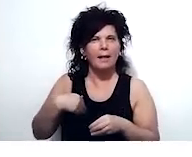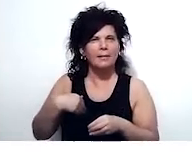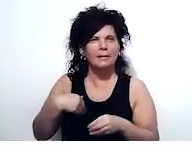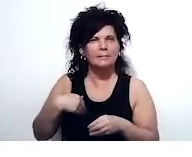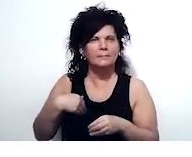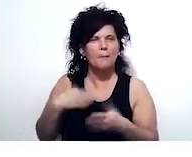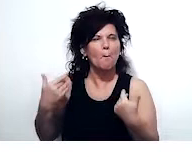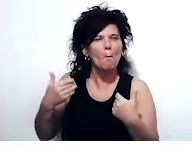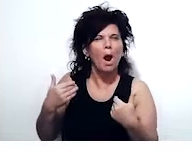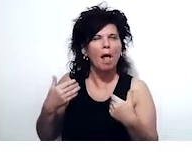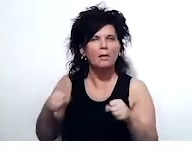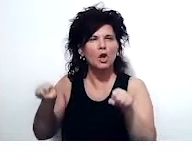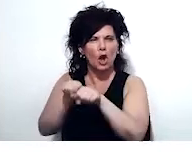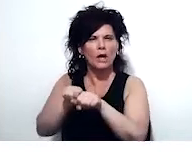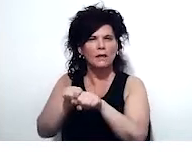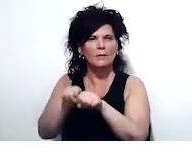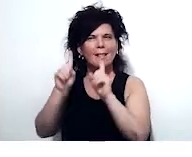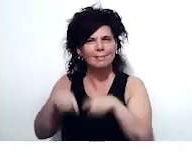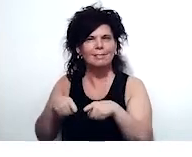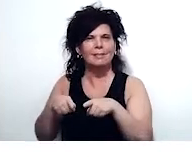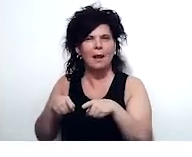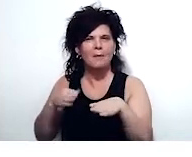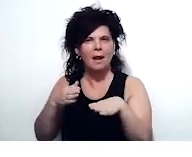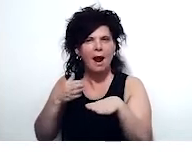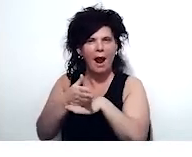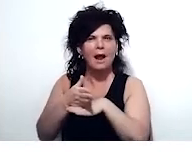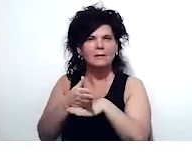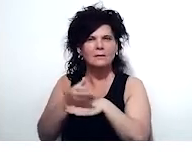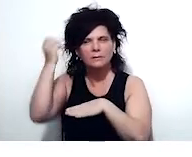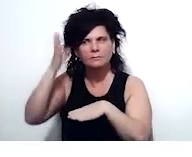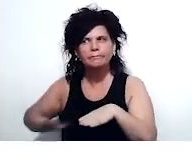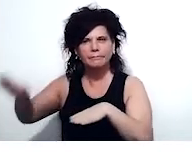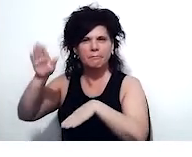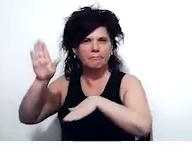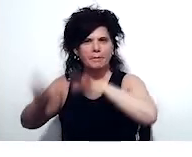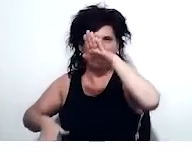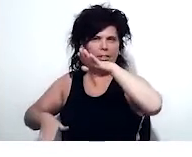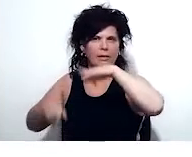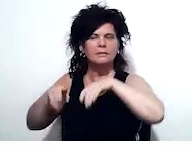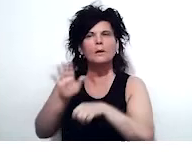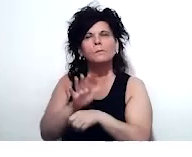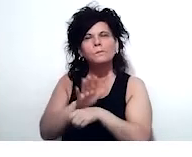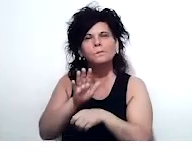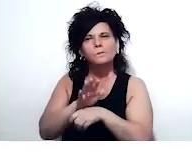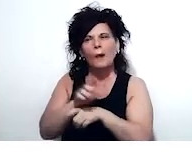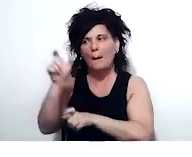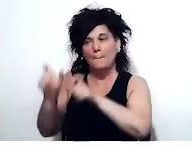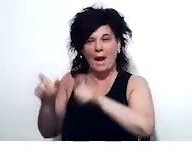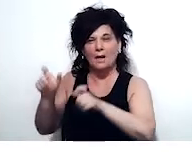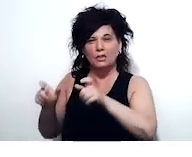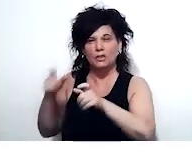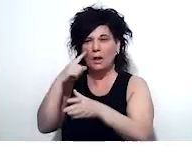una diferencia en la conectividad de acceso a Internet en la ruralidad. Esto significa que quienes viven